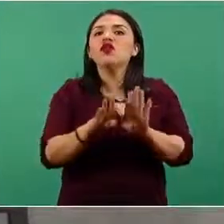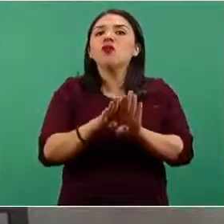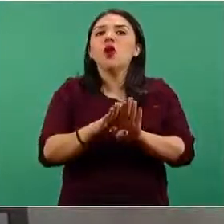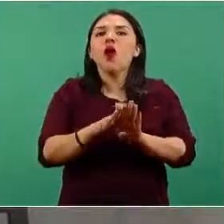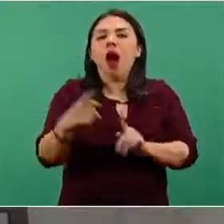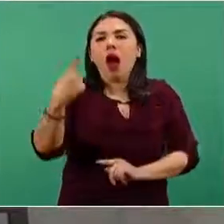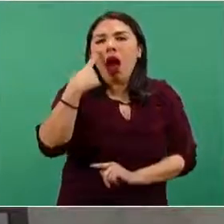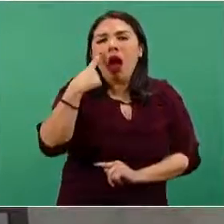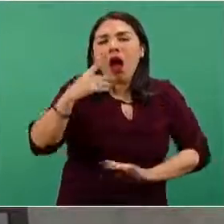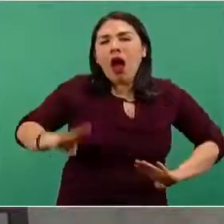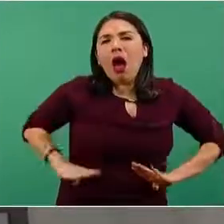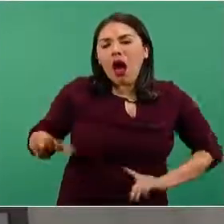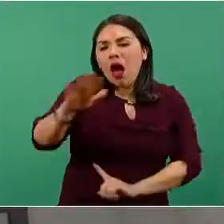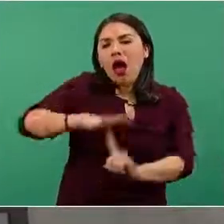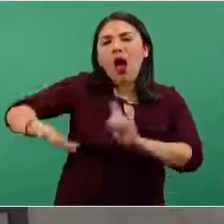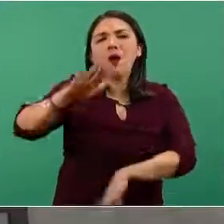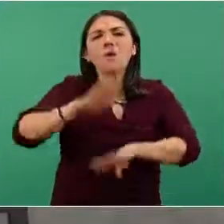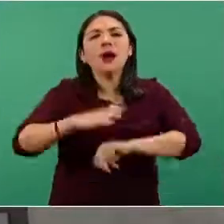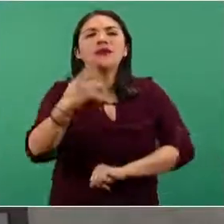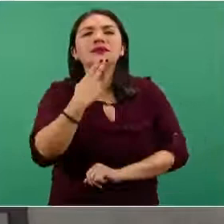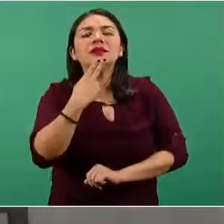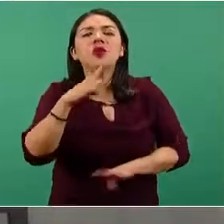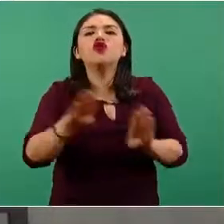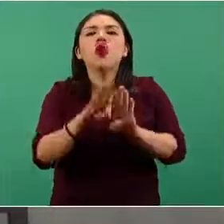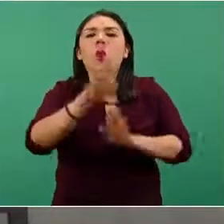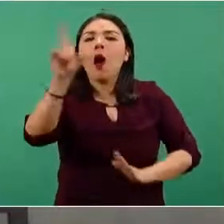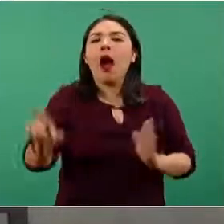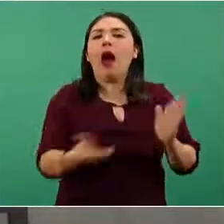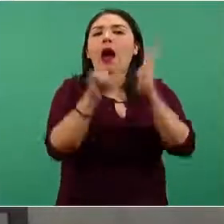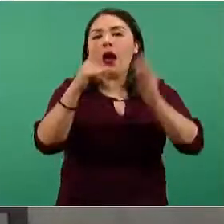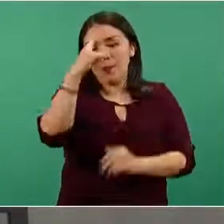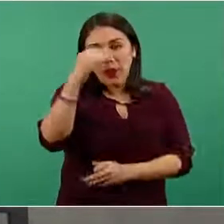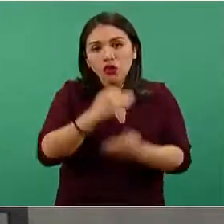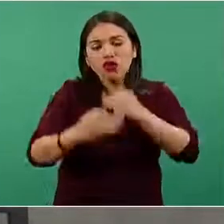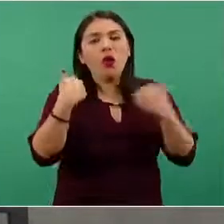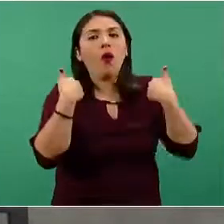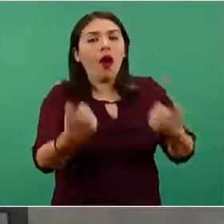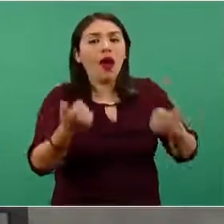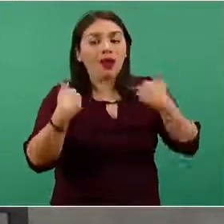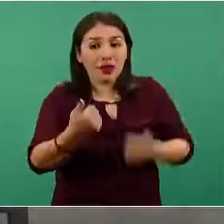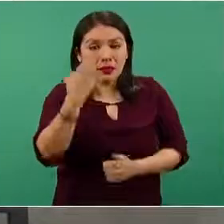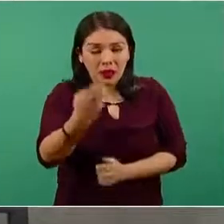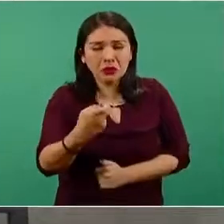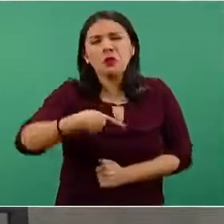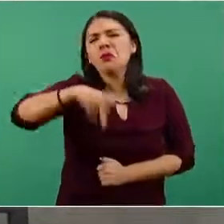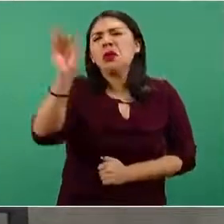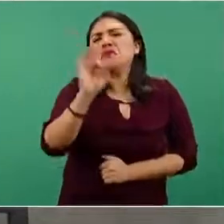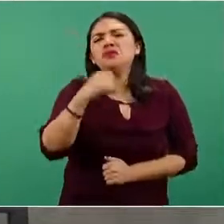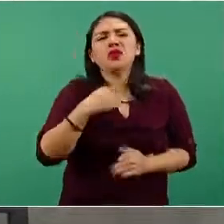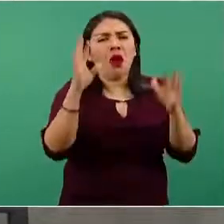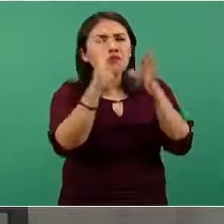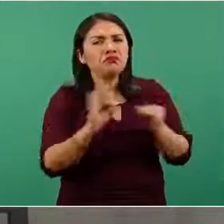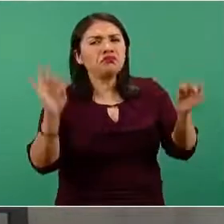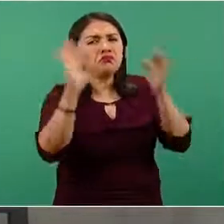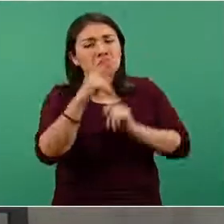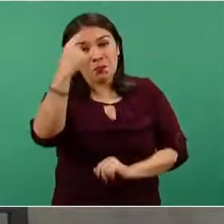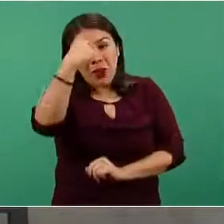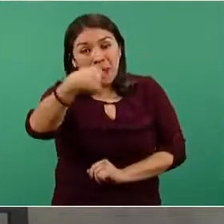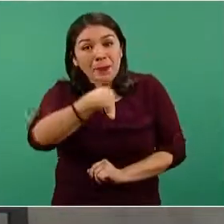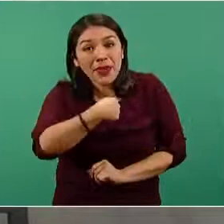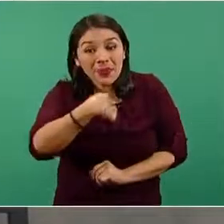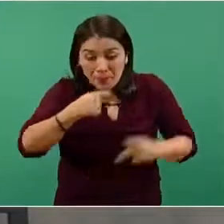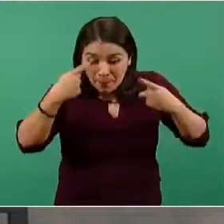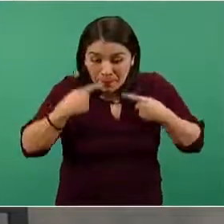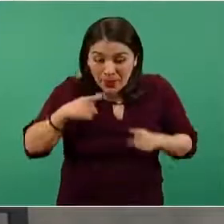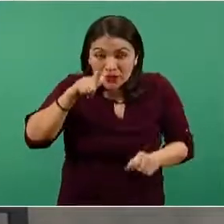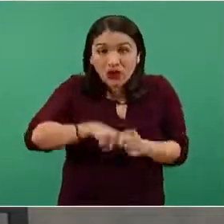que tenga utilidad como una lección útil en términos generales. Pero si yo comento sobre los aspectos que son